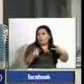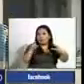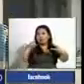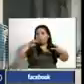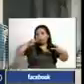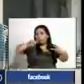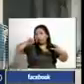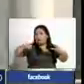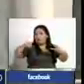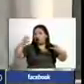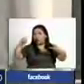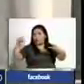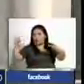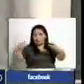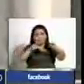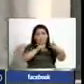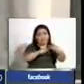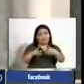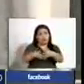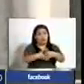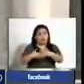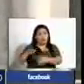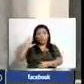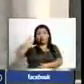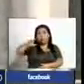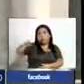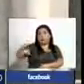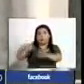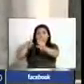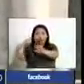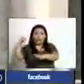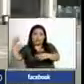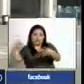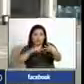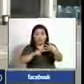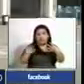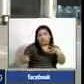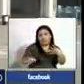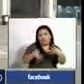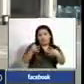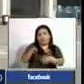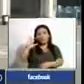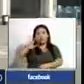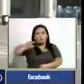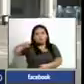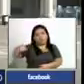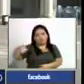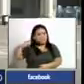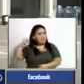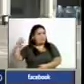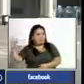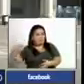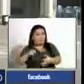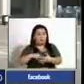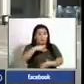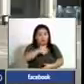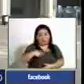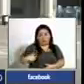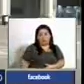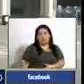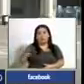muertos, Estados Unidos con más de 5.600, Francia con más de 5.300 y China continental con más